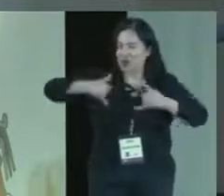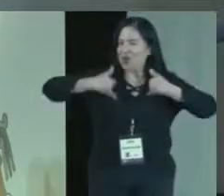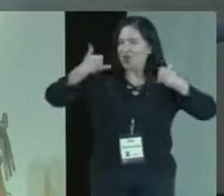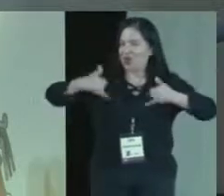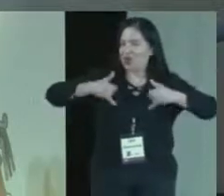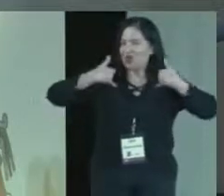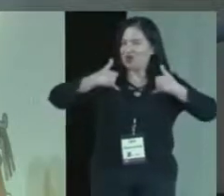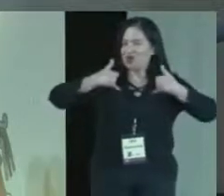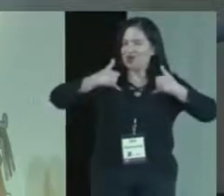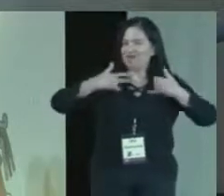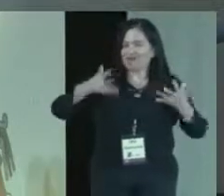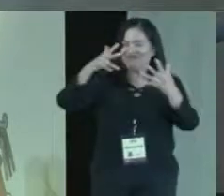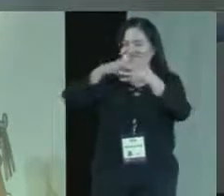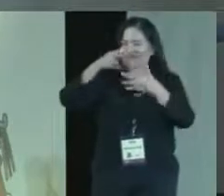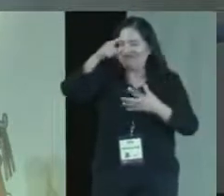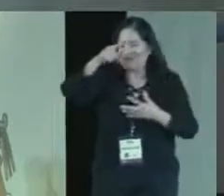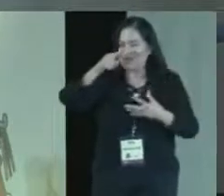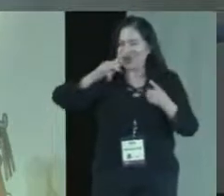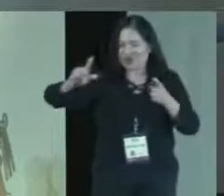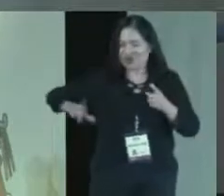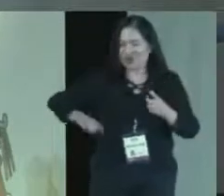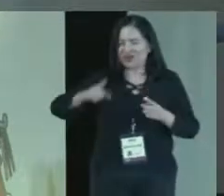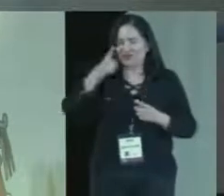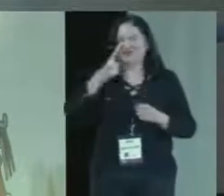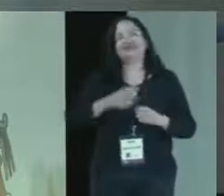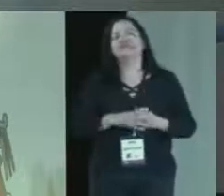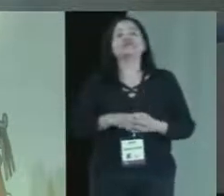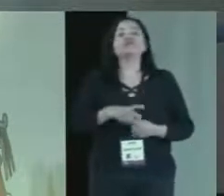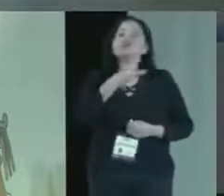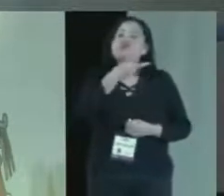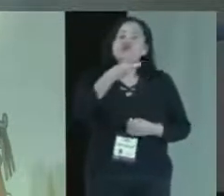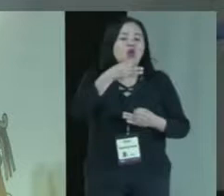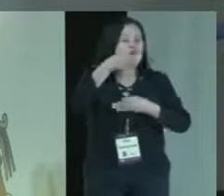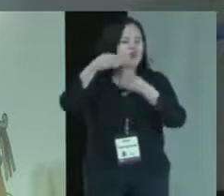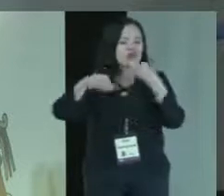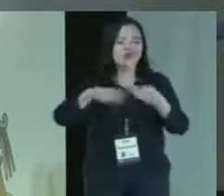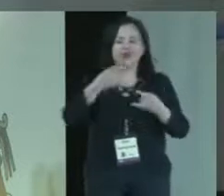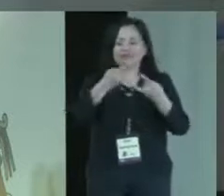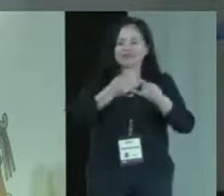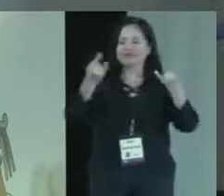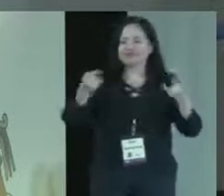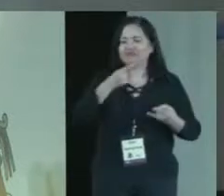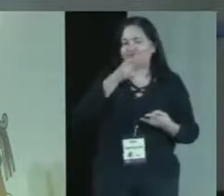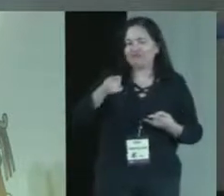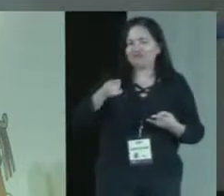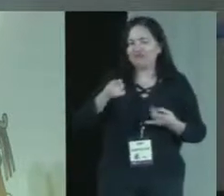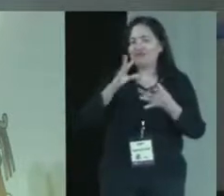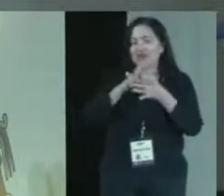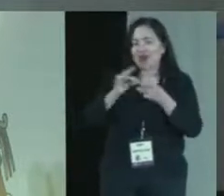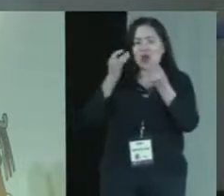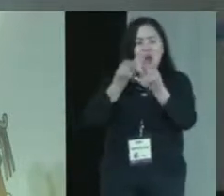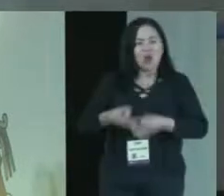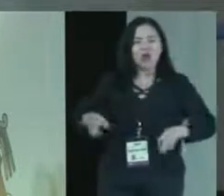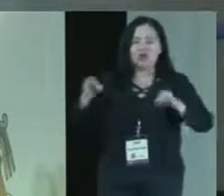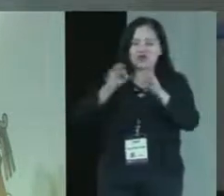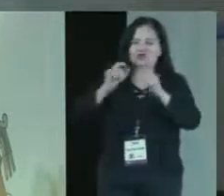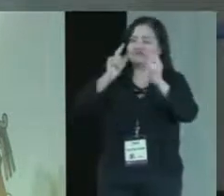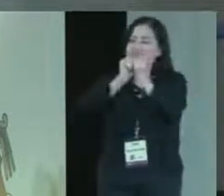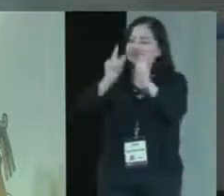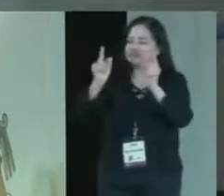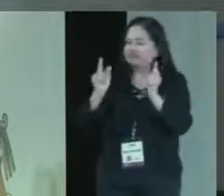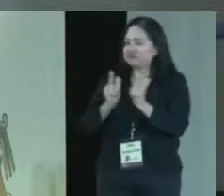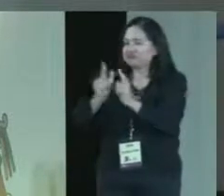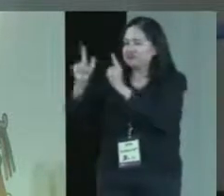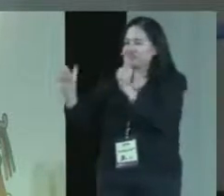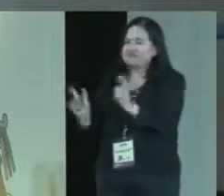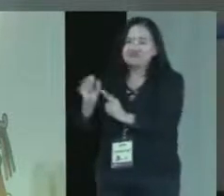de un siglo dan cuenta de la importancia que tiene el movimiento sindical, que ha tenido a veces a